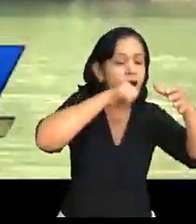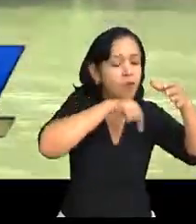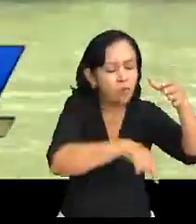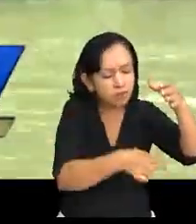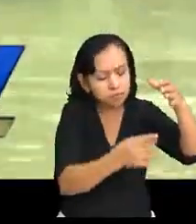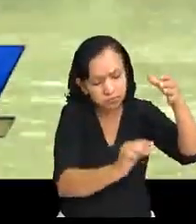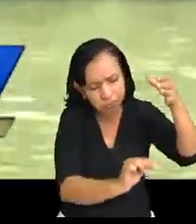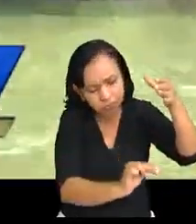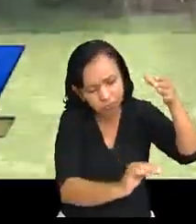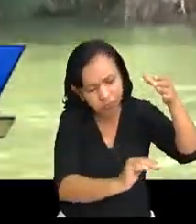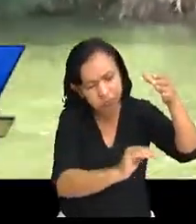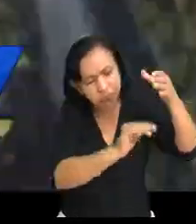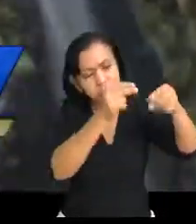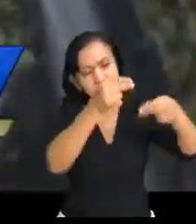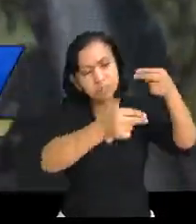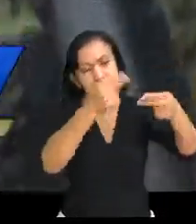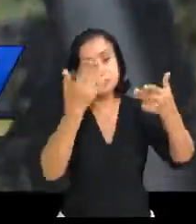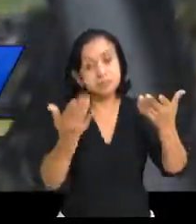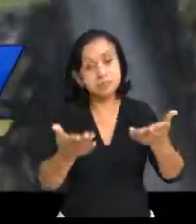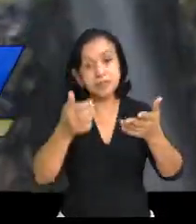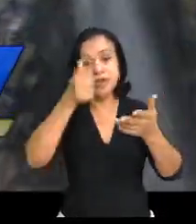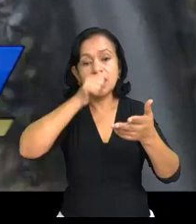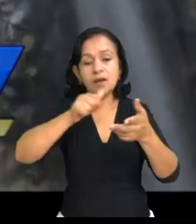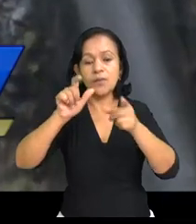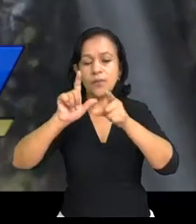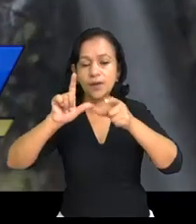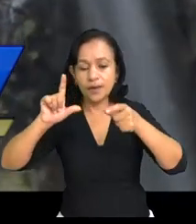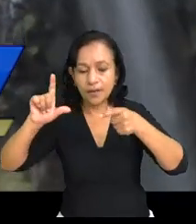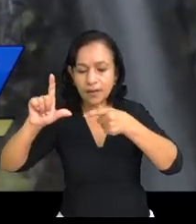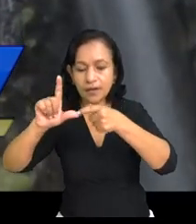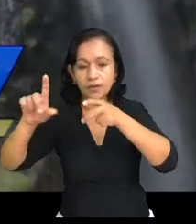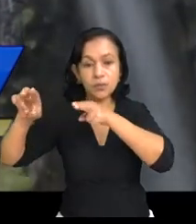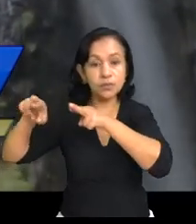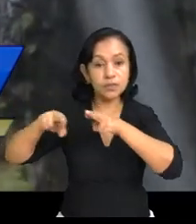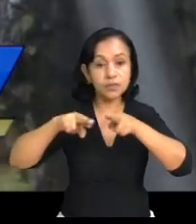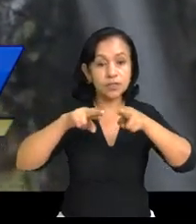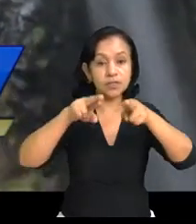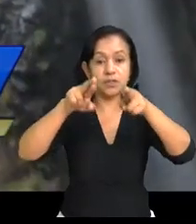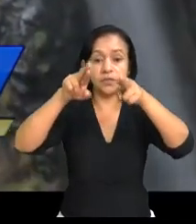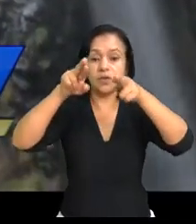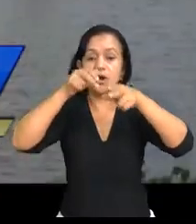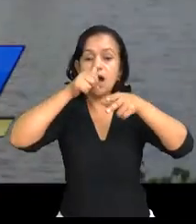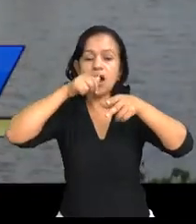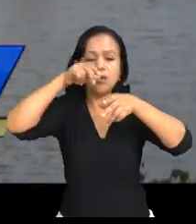de agua superficial, tanto lagos, ríos, manantiales, etc.